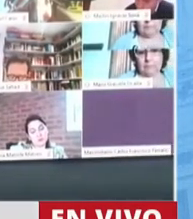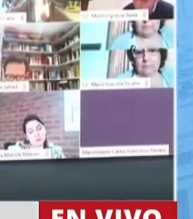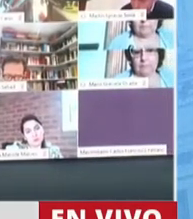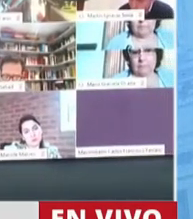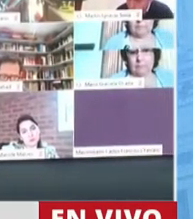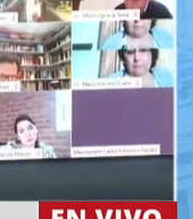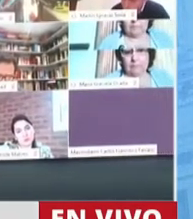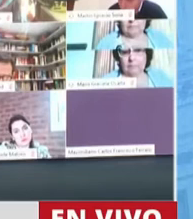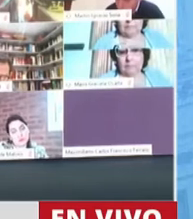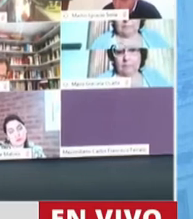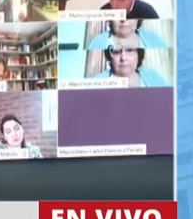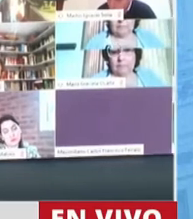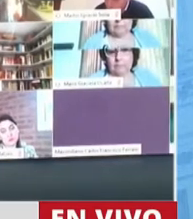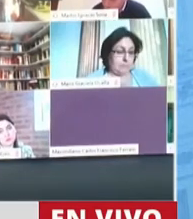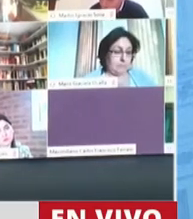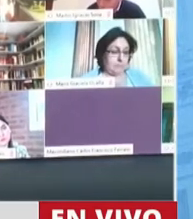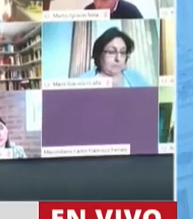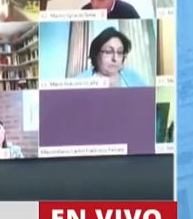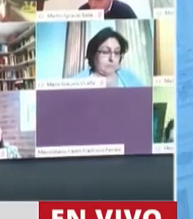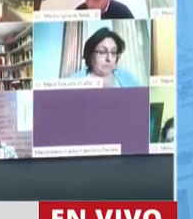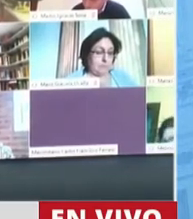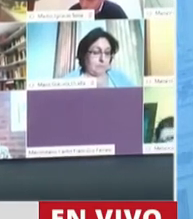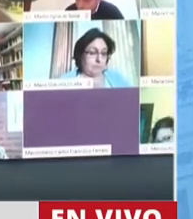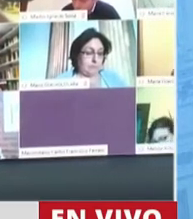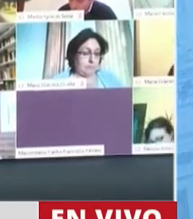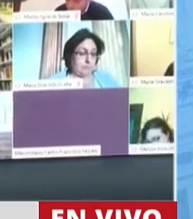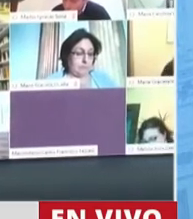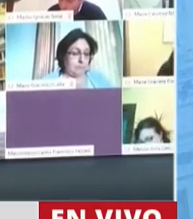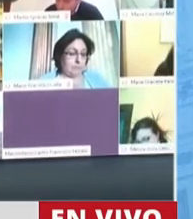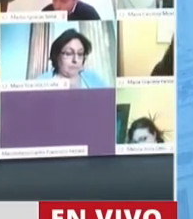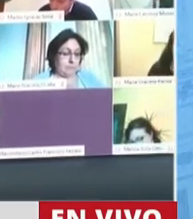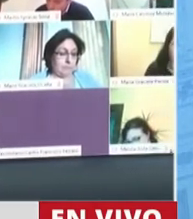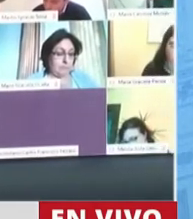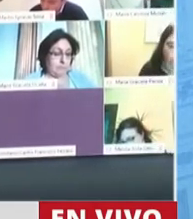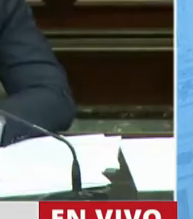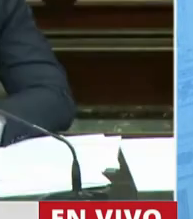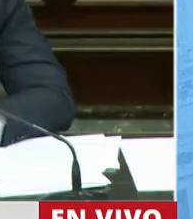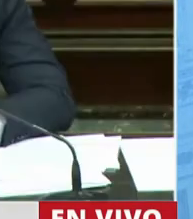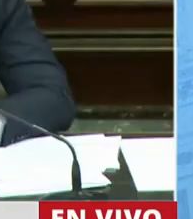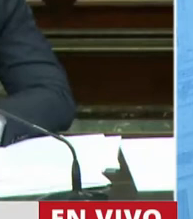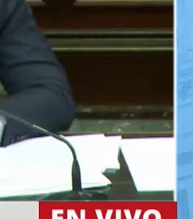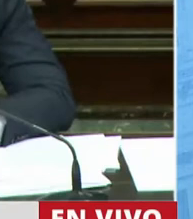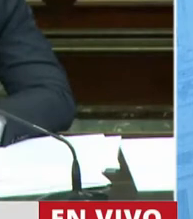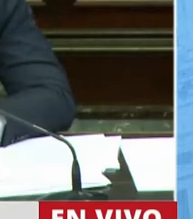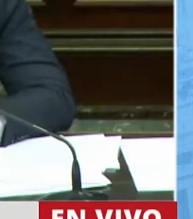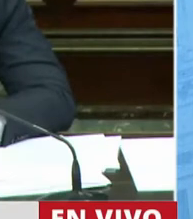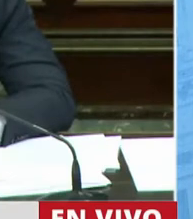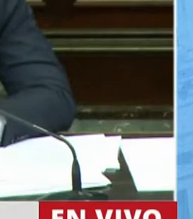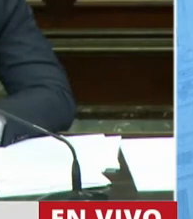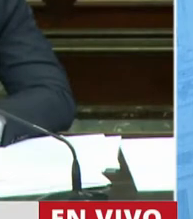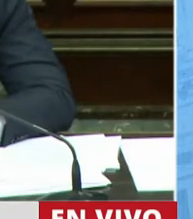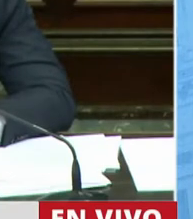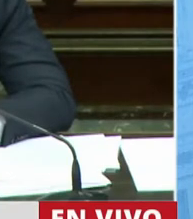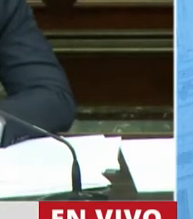Nosotros somos legisladores y estamos acá, tenemos más de una función. No estamos solo para legislar, estamos para preguntar, estamos